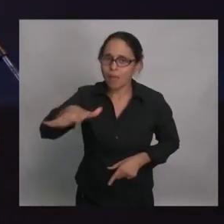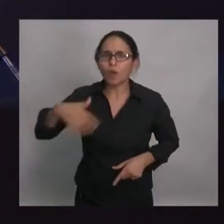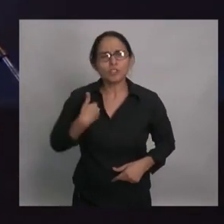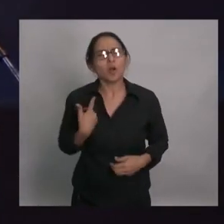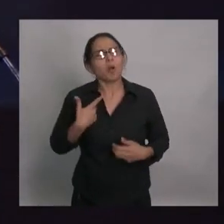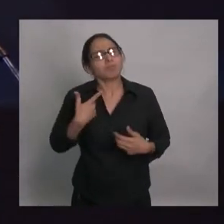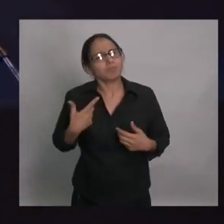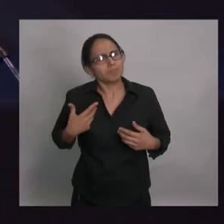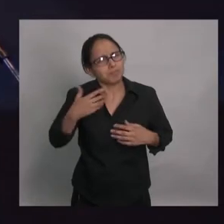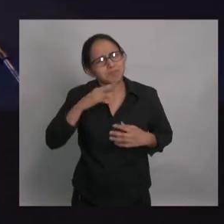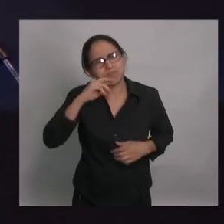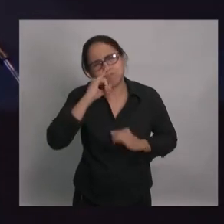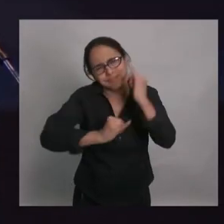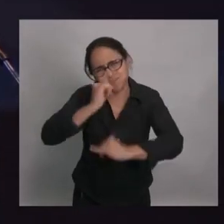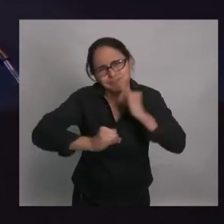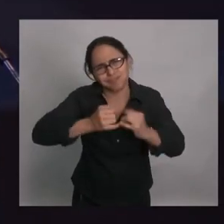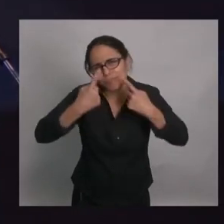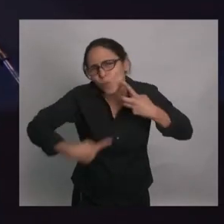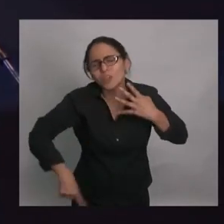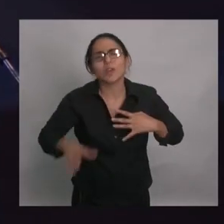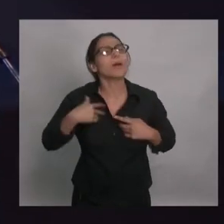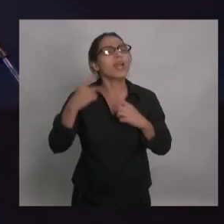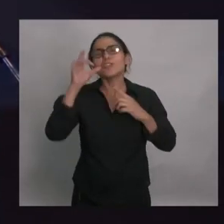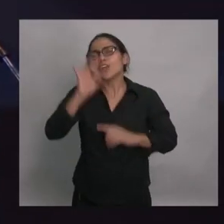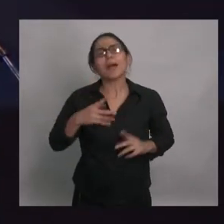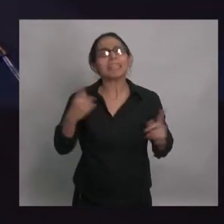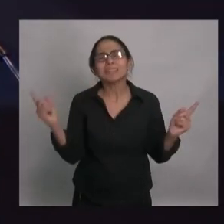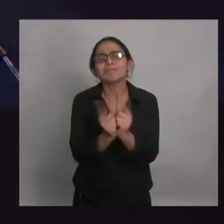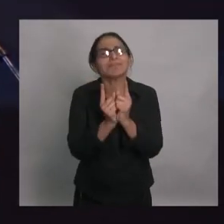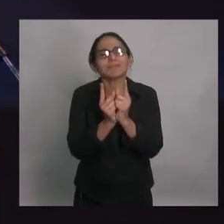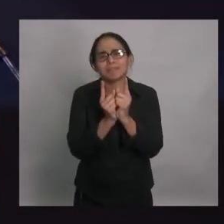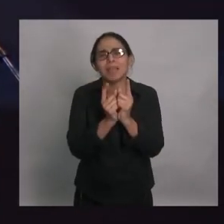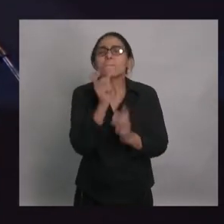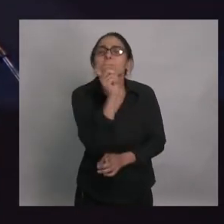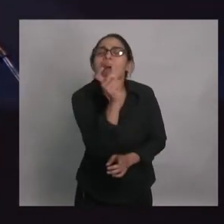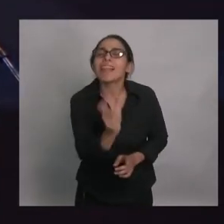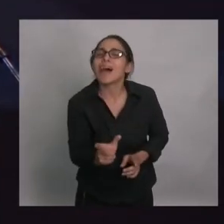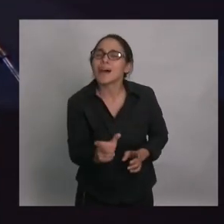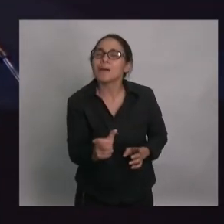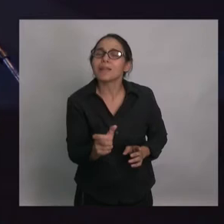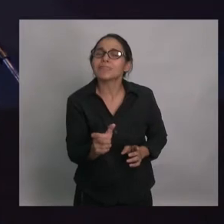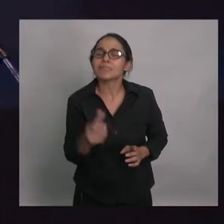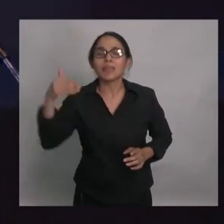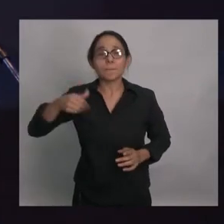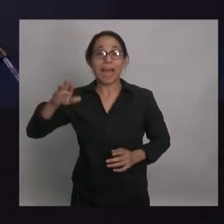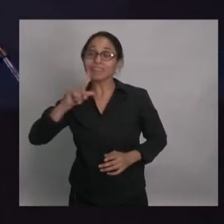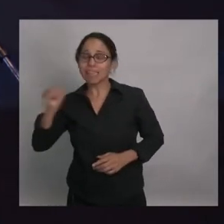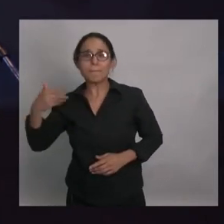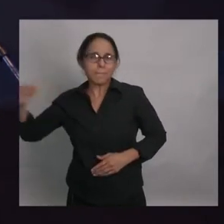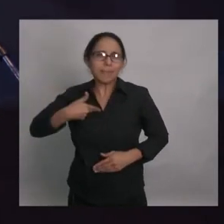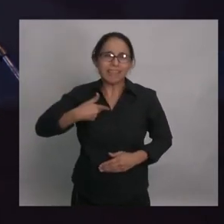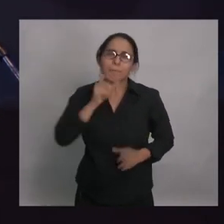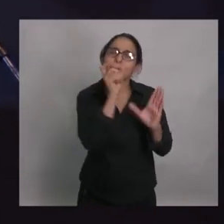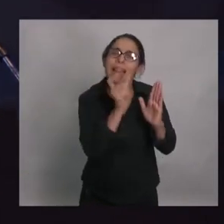decir pero quiero subrayar sintéticamente palabras que marta me pidió que lo compartiera con